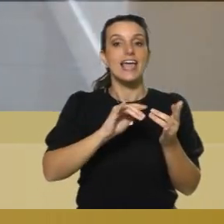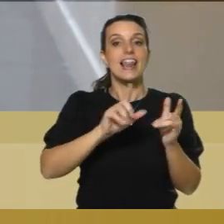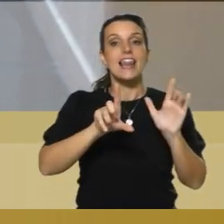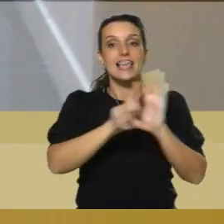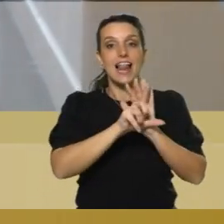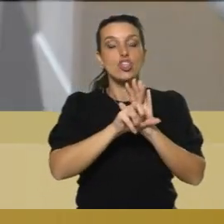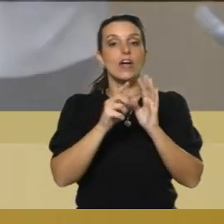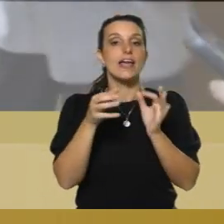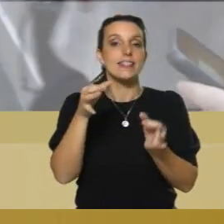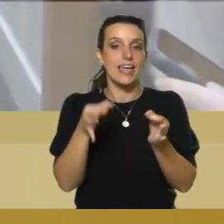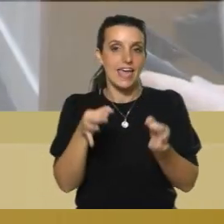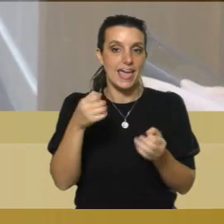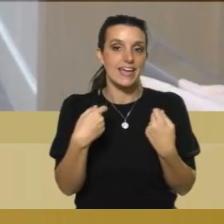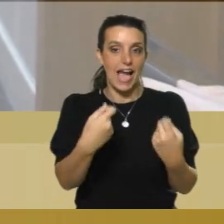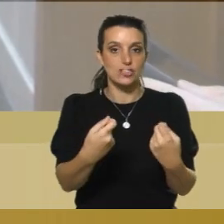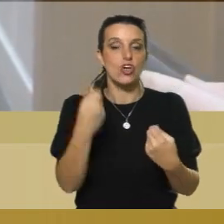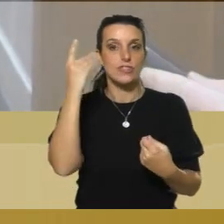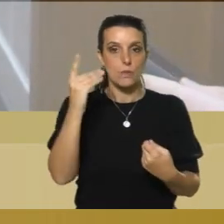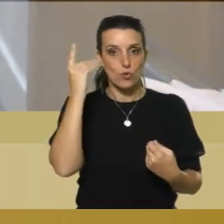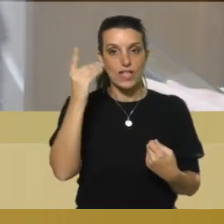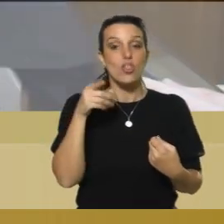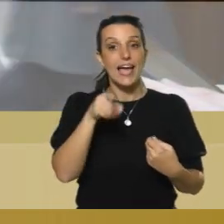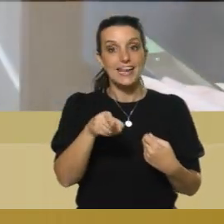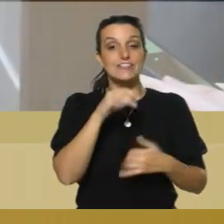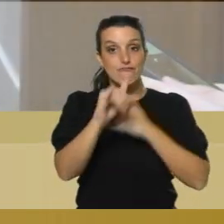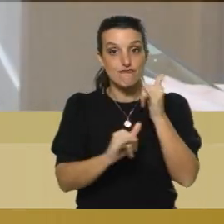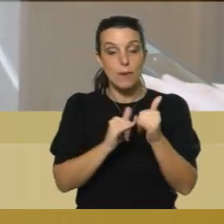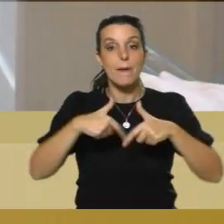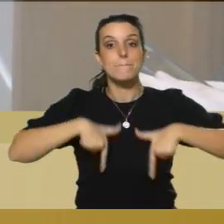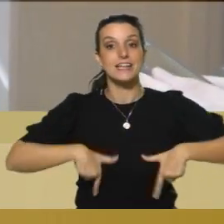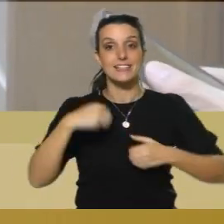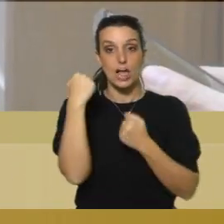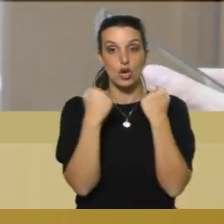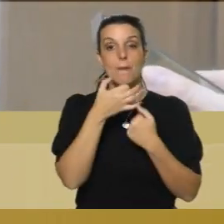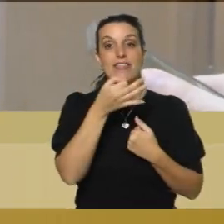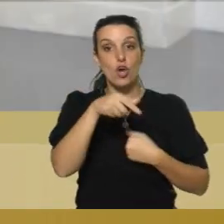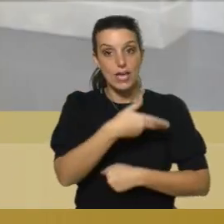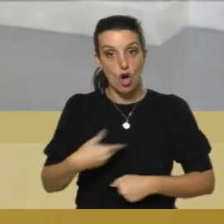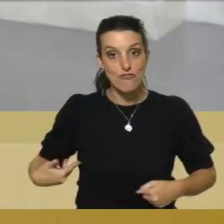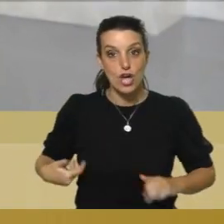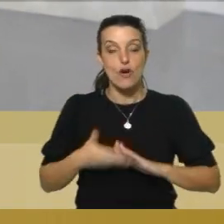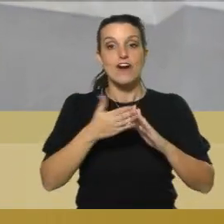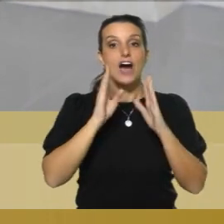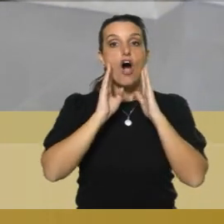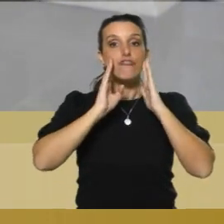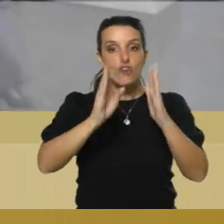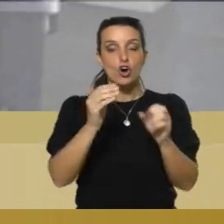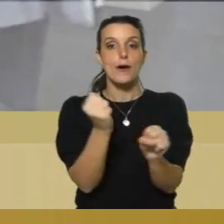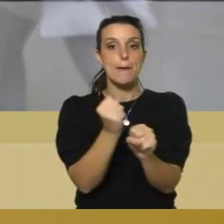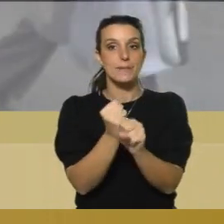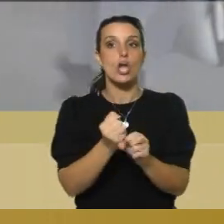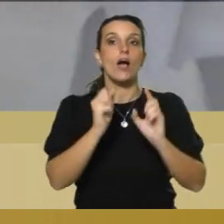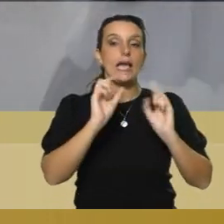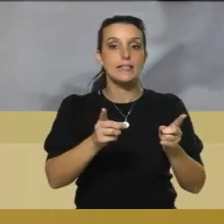de Hacienda y de presupuesto de la cámara de diputados en ese informe la ministra de economía dijo que en este gobierno se hizo foco en el empleo y